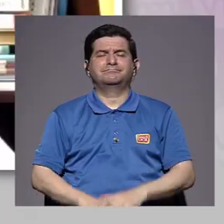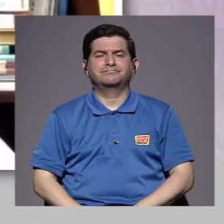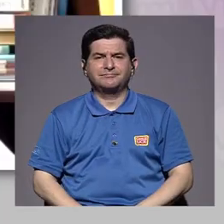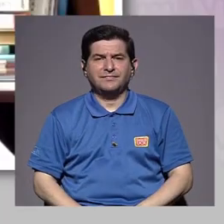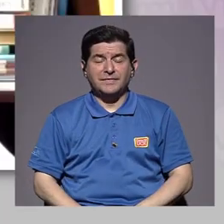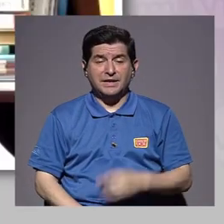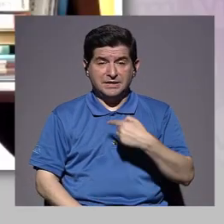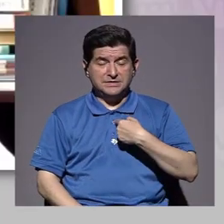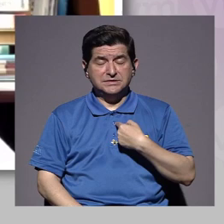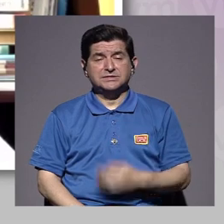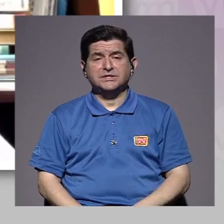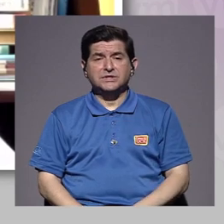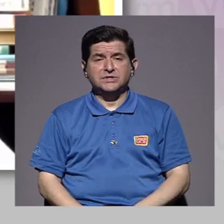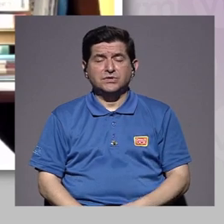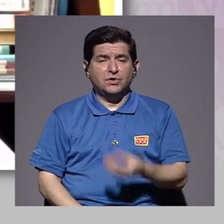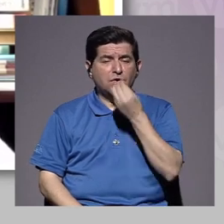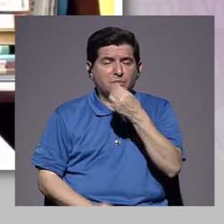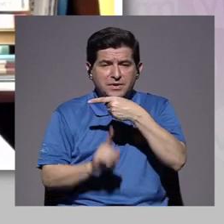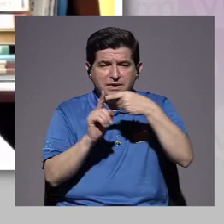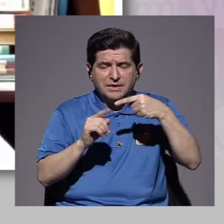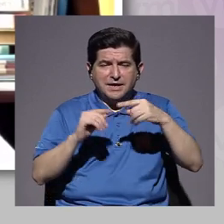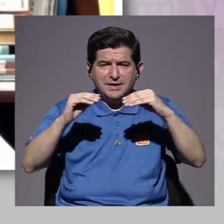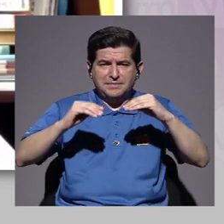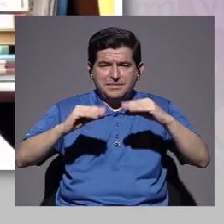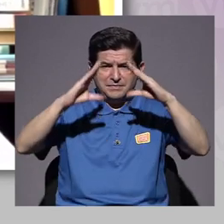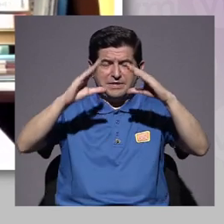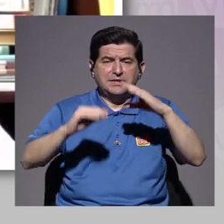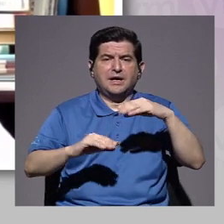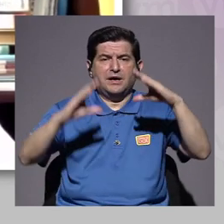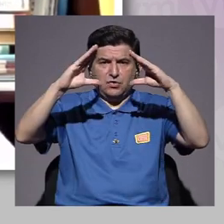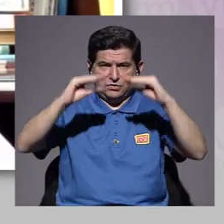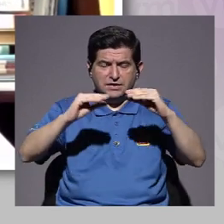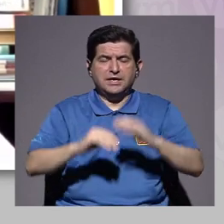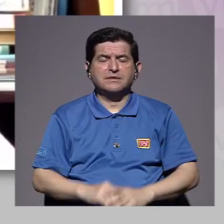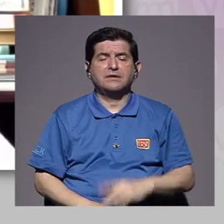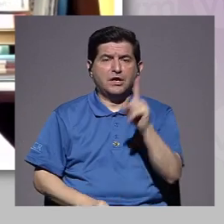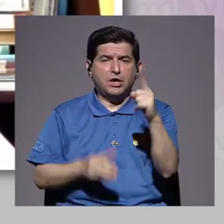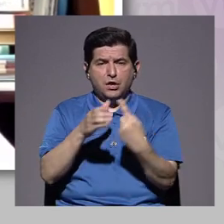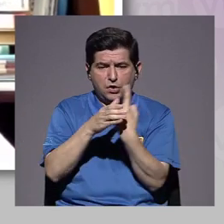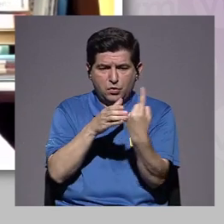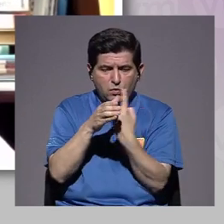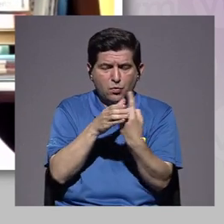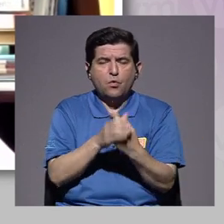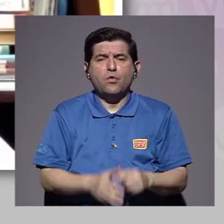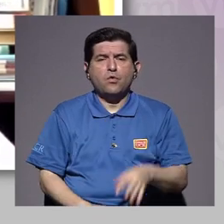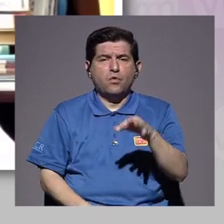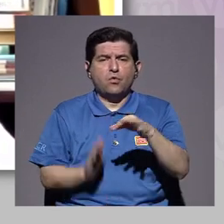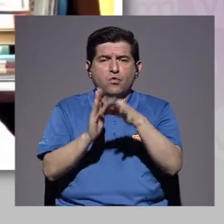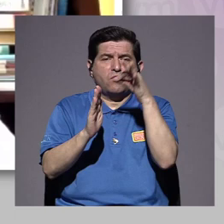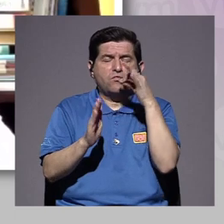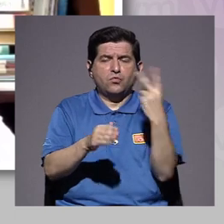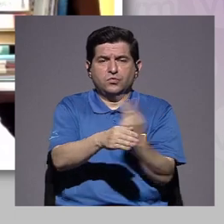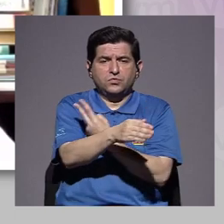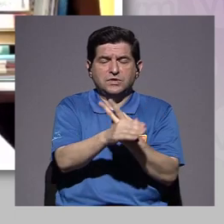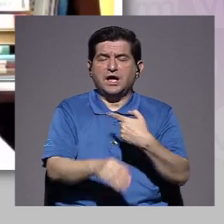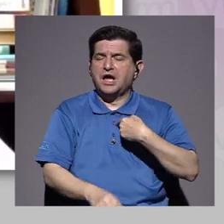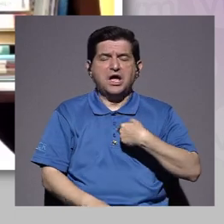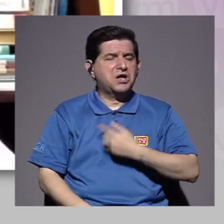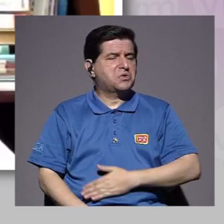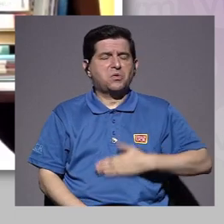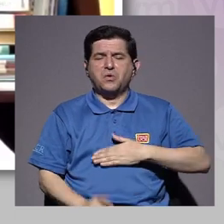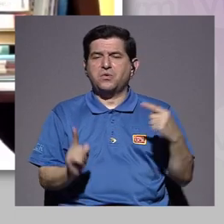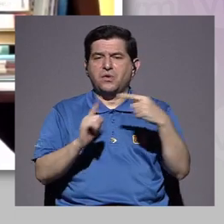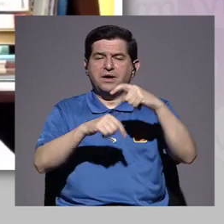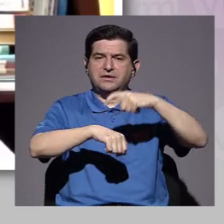por ejemplo, si yo en las meriendas consumo frutas y vegetales, por ejemplo, en un batido, no voy a pasar hambre hasta que llega la